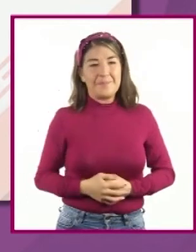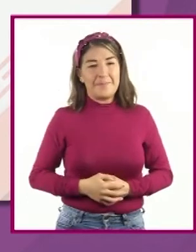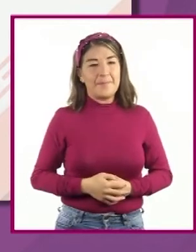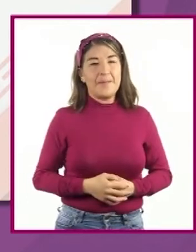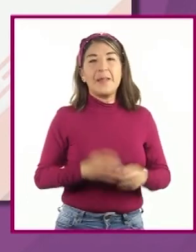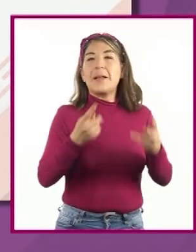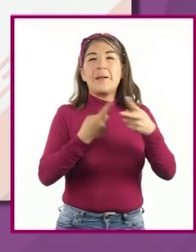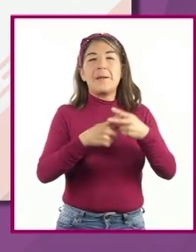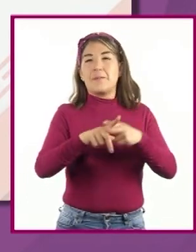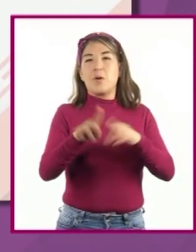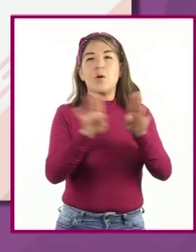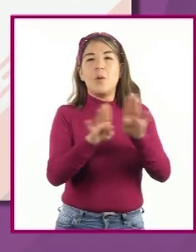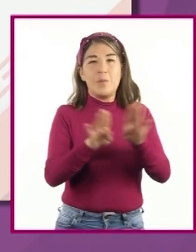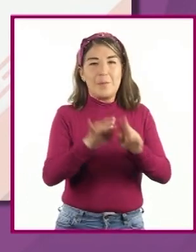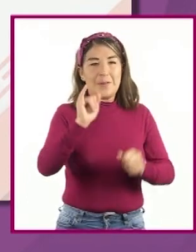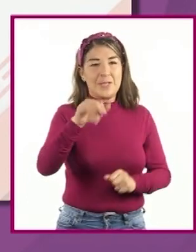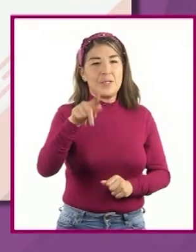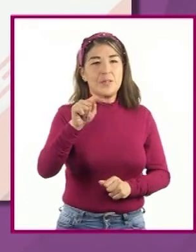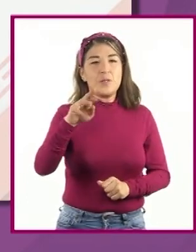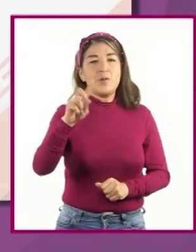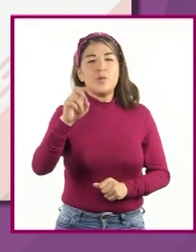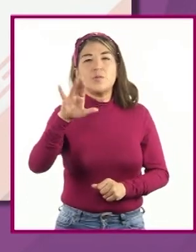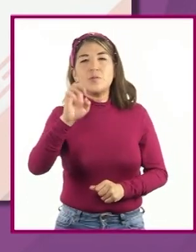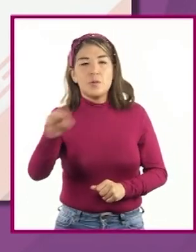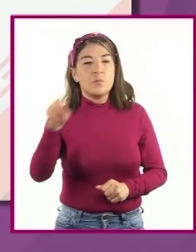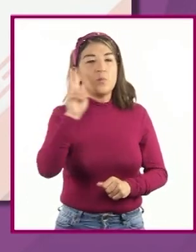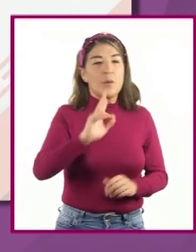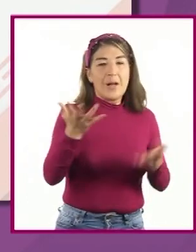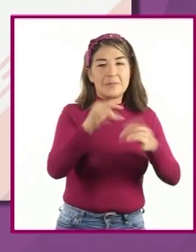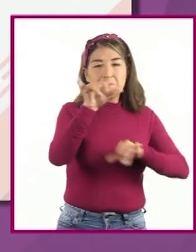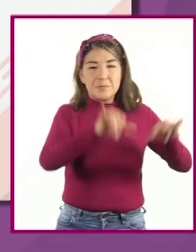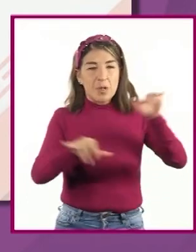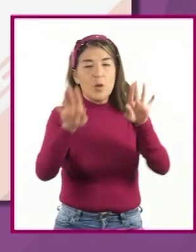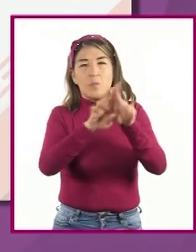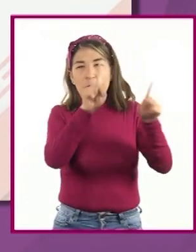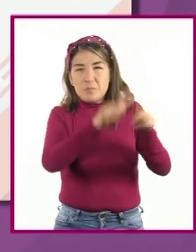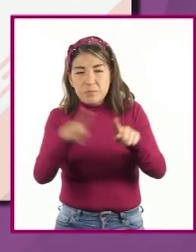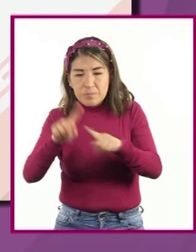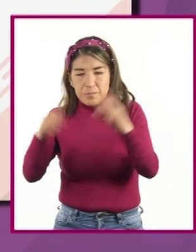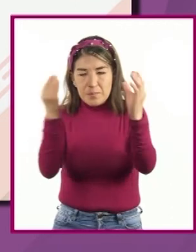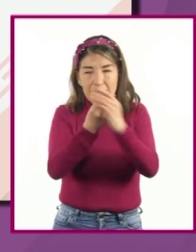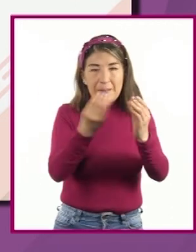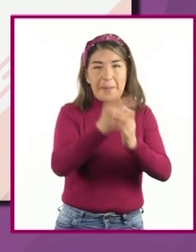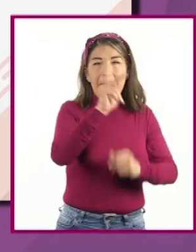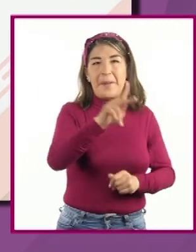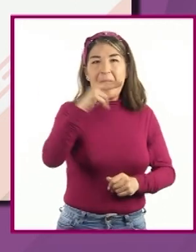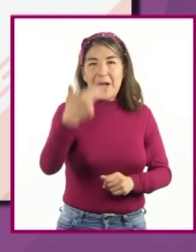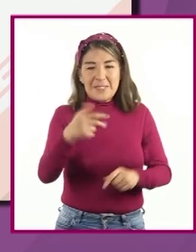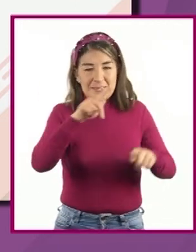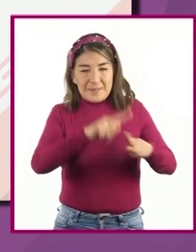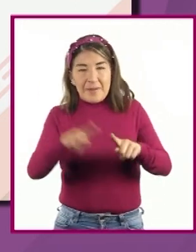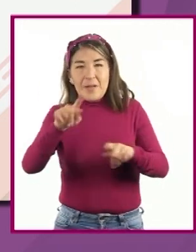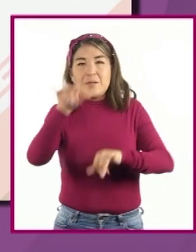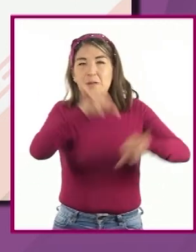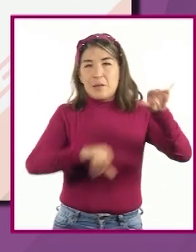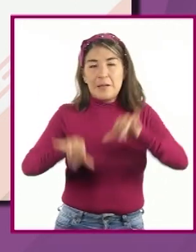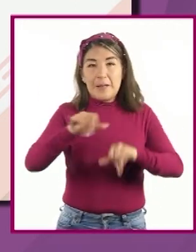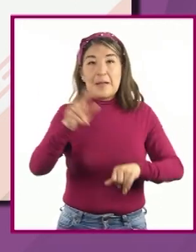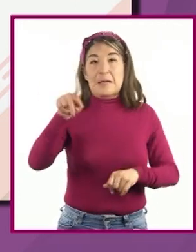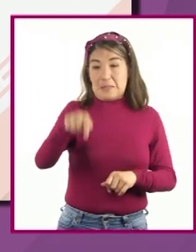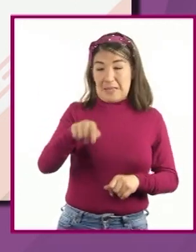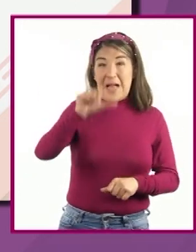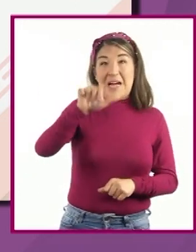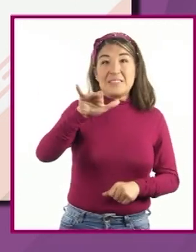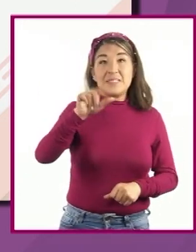Introducción. Realizar un experimento para determinar las variaciones de pH en diferentes soluciones y saber si son